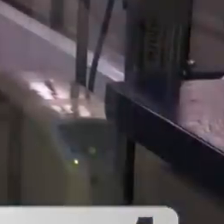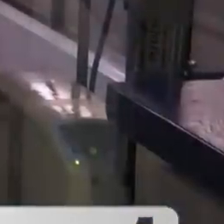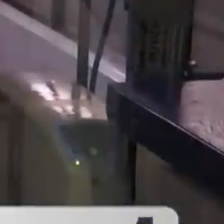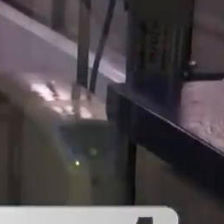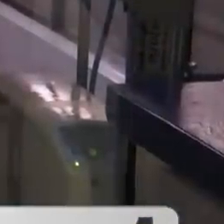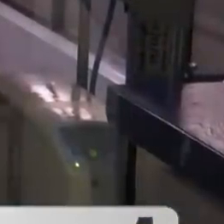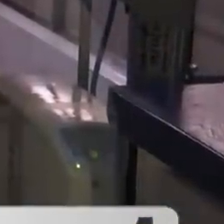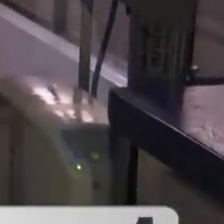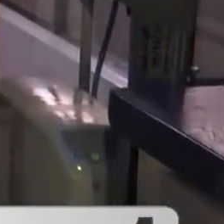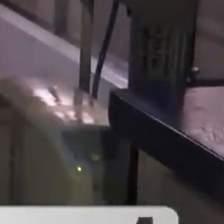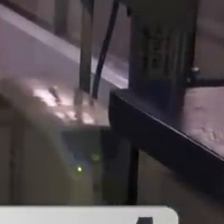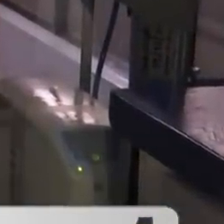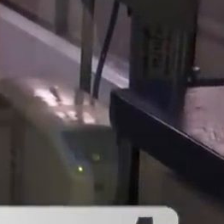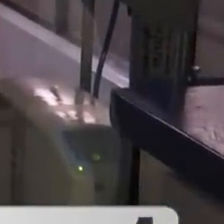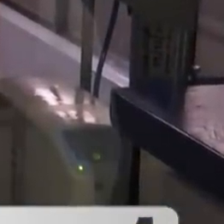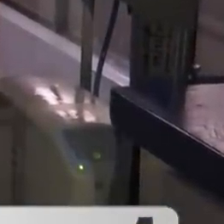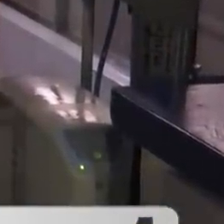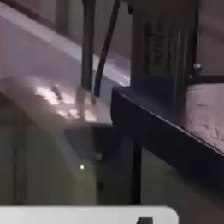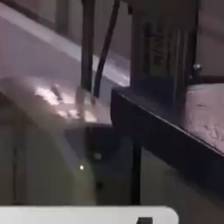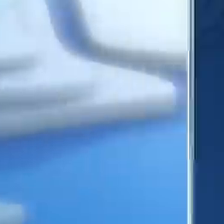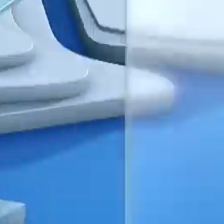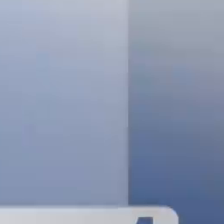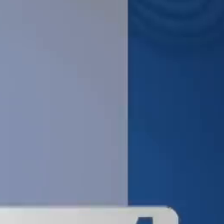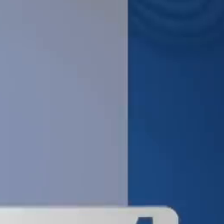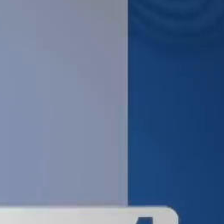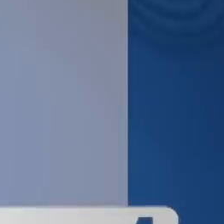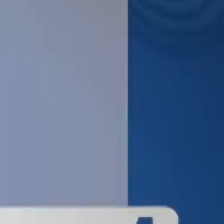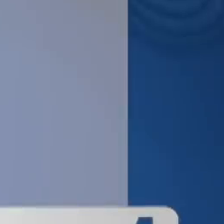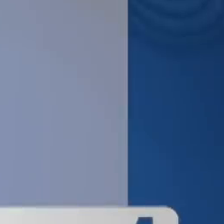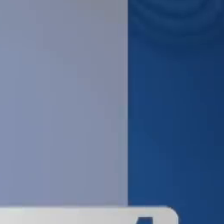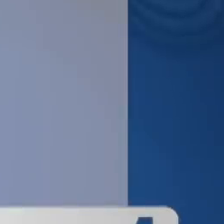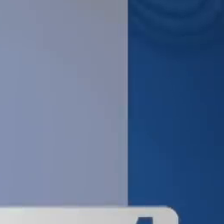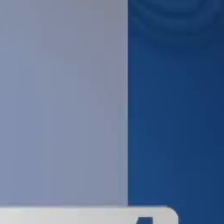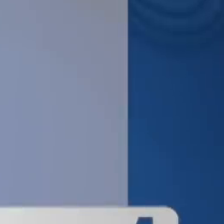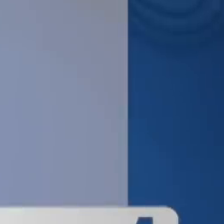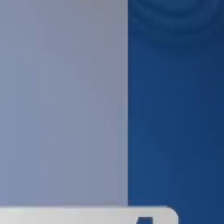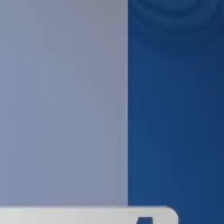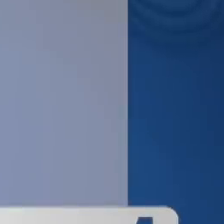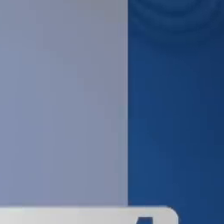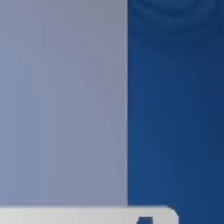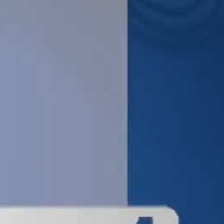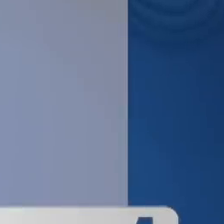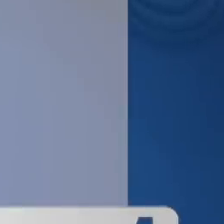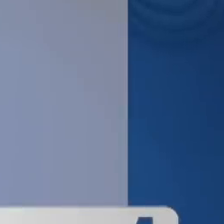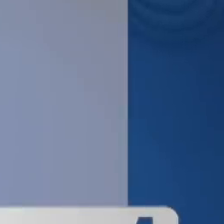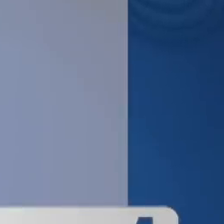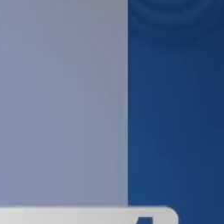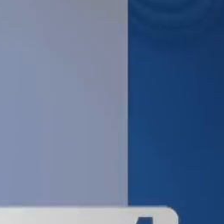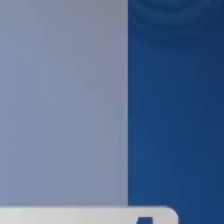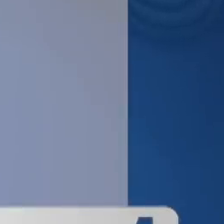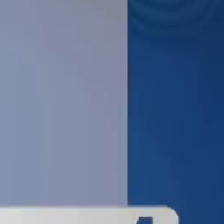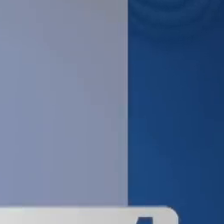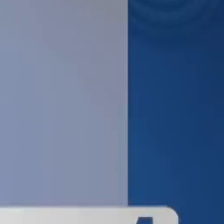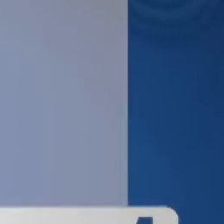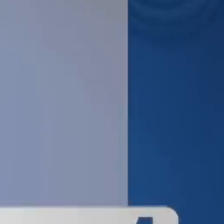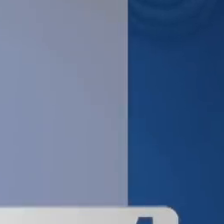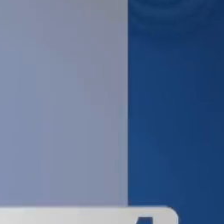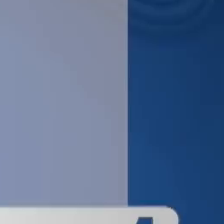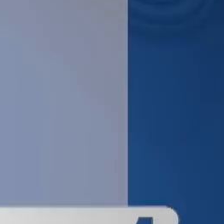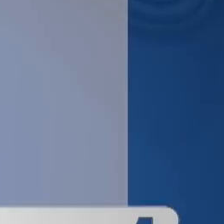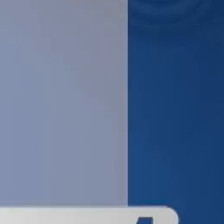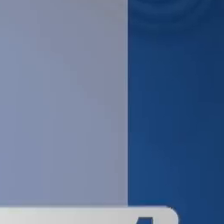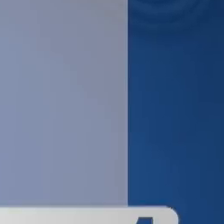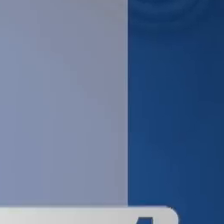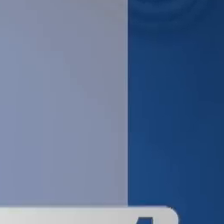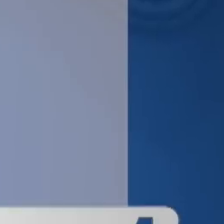intensivistas los casos COVID en Bogotá. Funcionarios derrumba en Bucaramanga. Asesor del alcalde